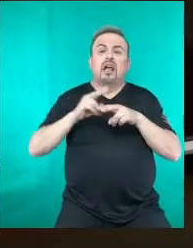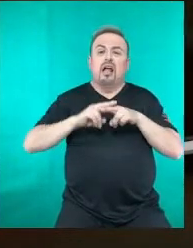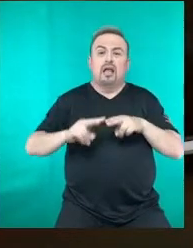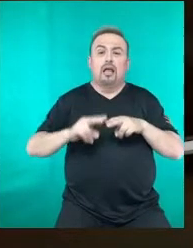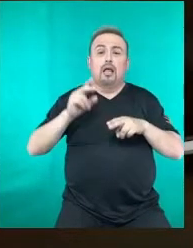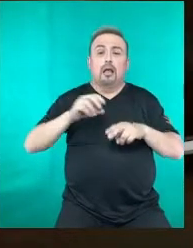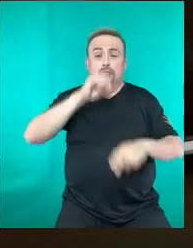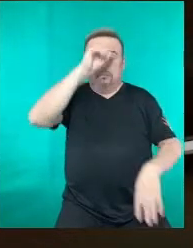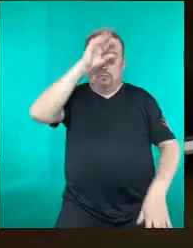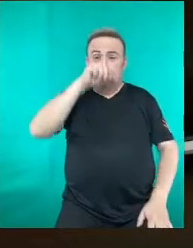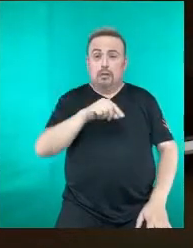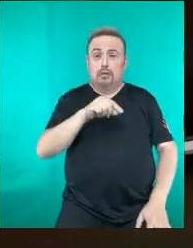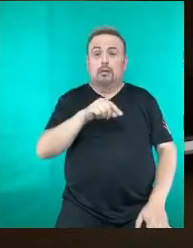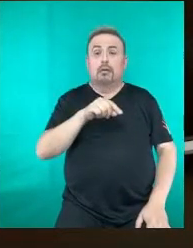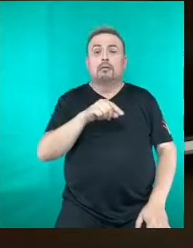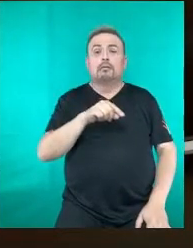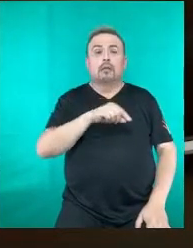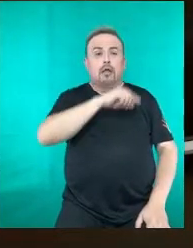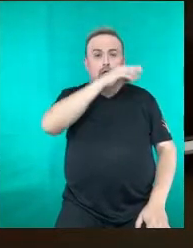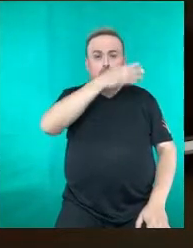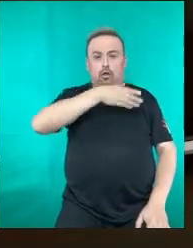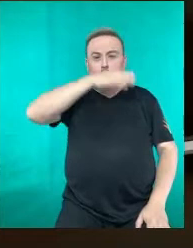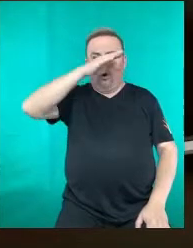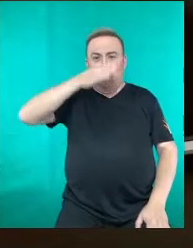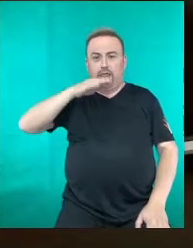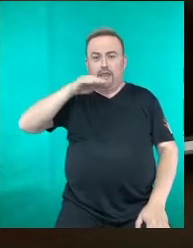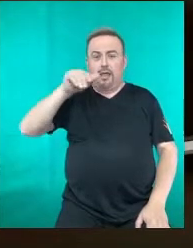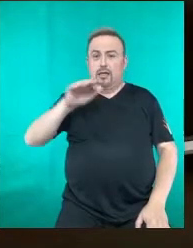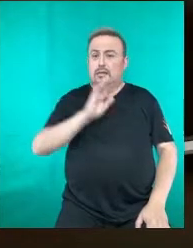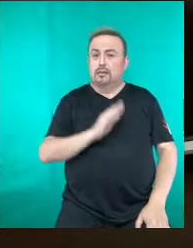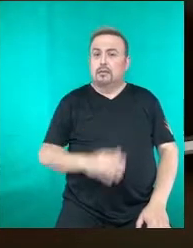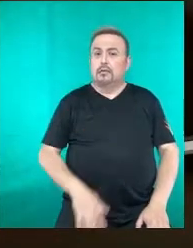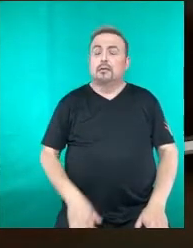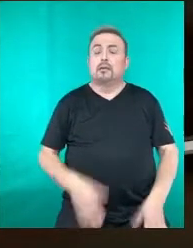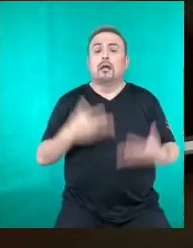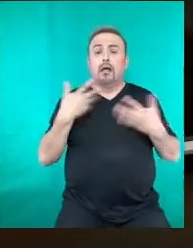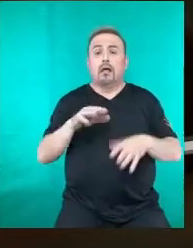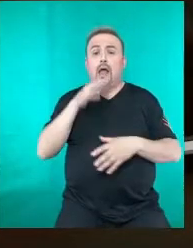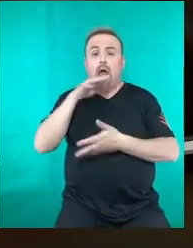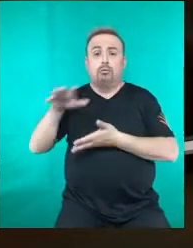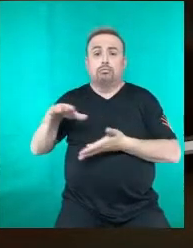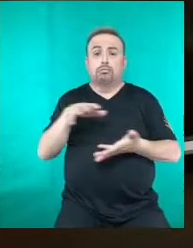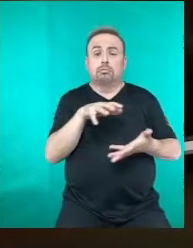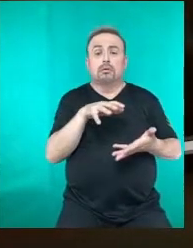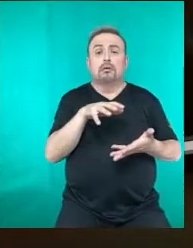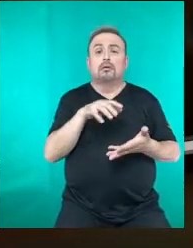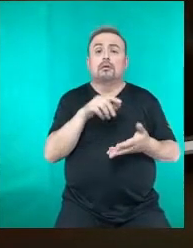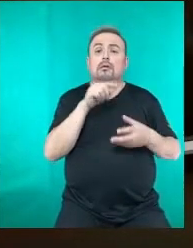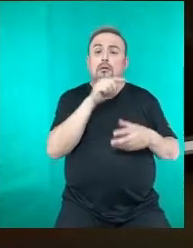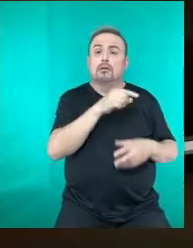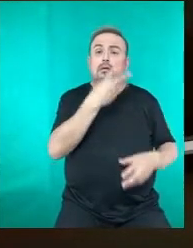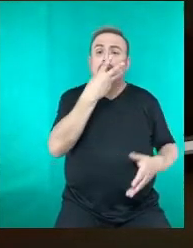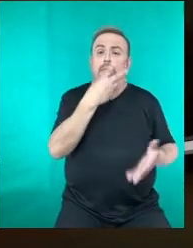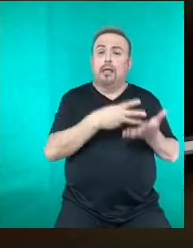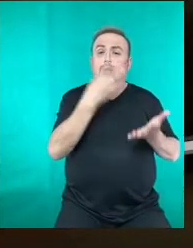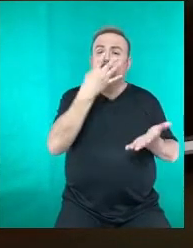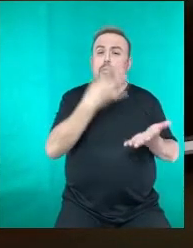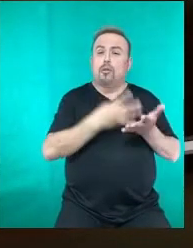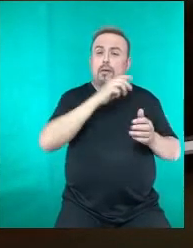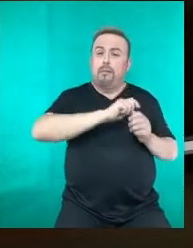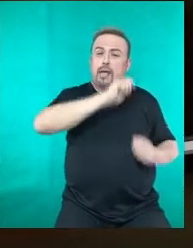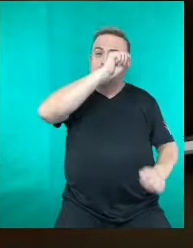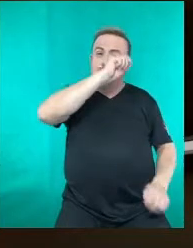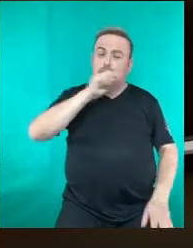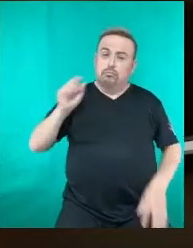que está en la alta cordillera, en la misma región, ¿no es cierto? Y está llevando el agua desde la costa hasta los 3.000, 4.000 metros de altura. Nosotros tenemos